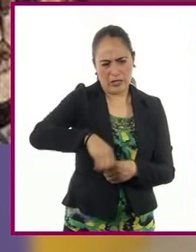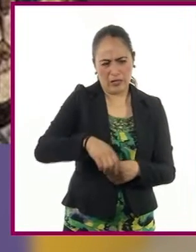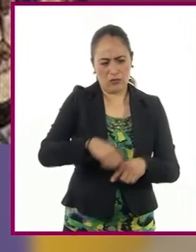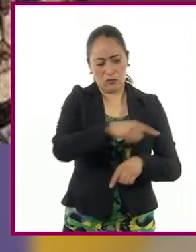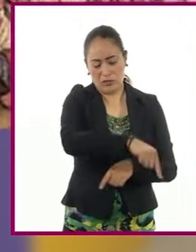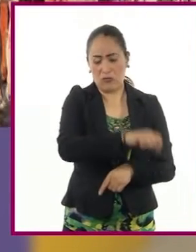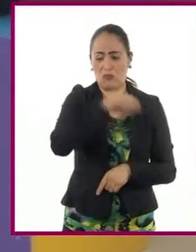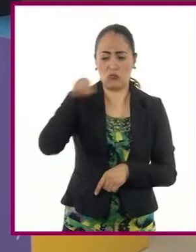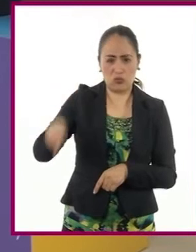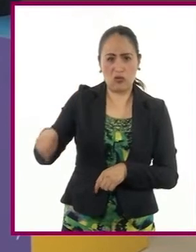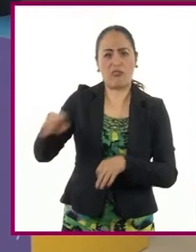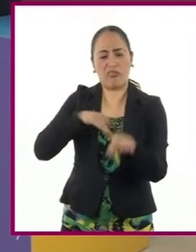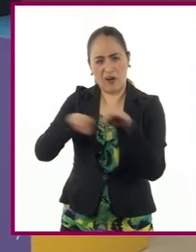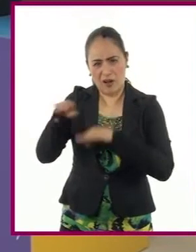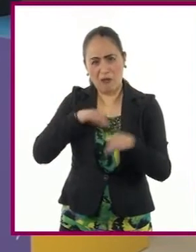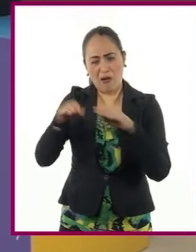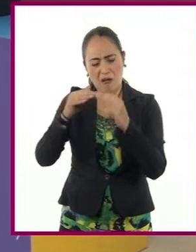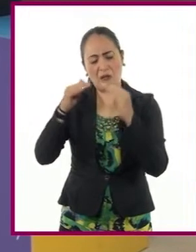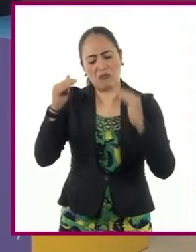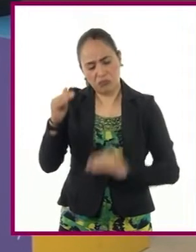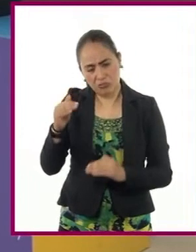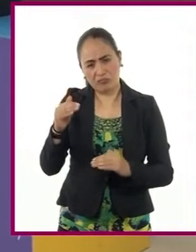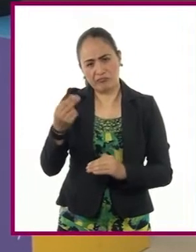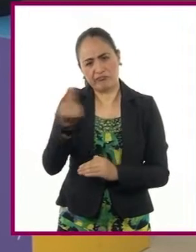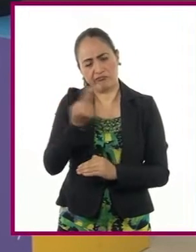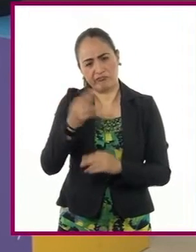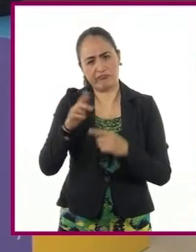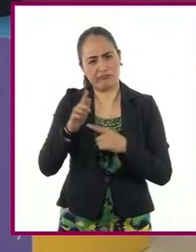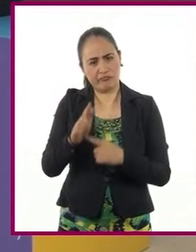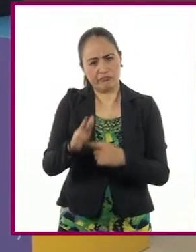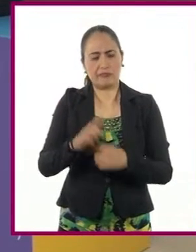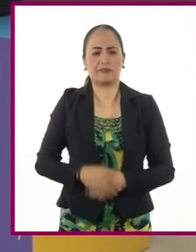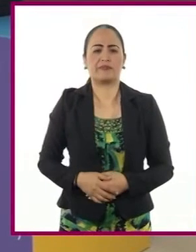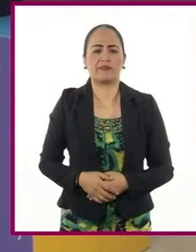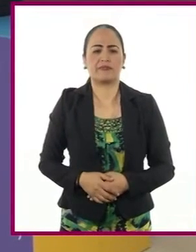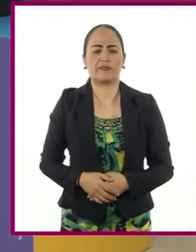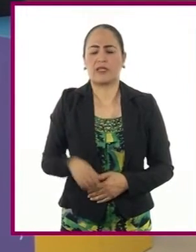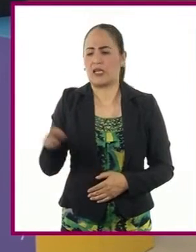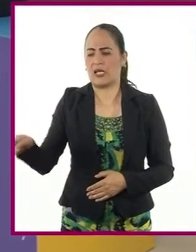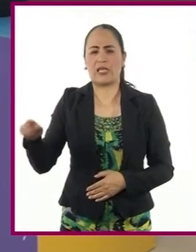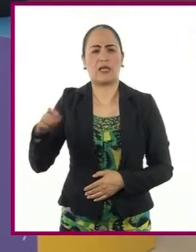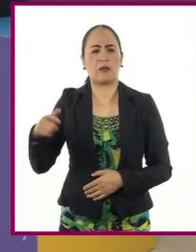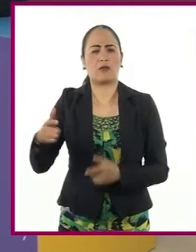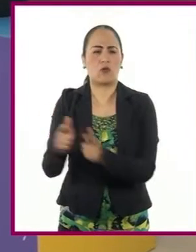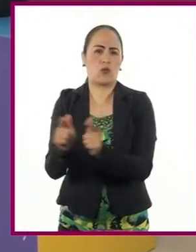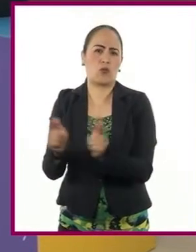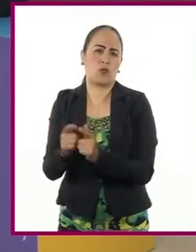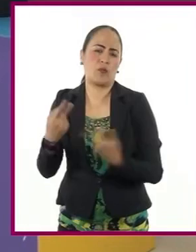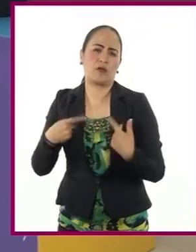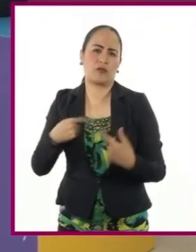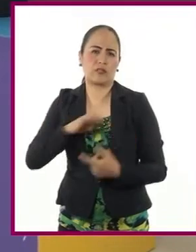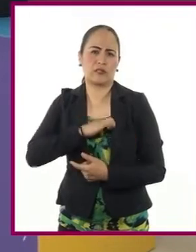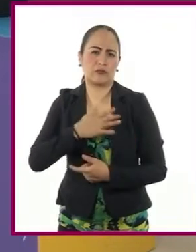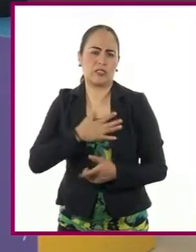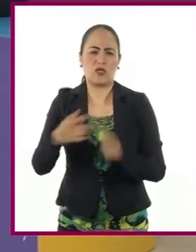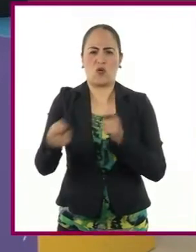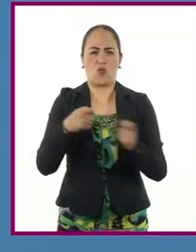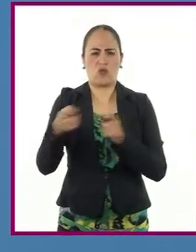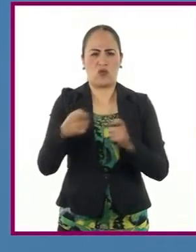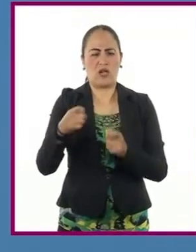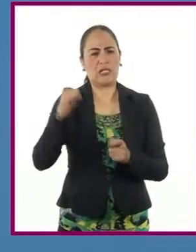la corona. Este tuvo lugar durante la época del dominio colonial español, siglos